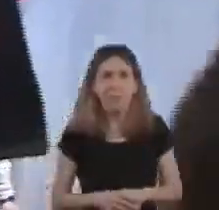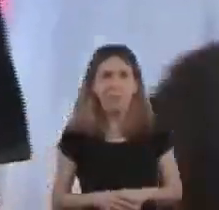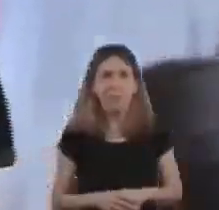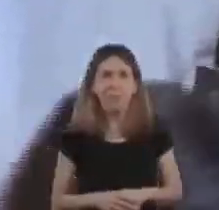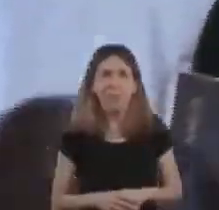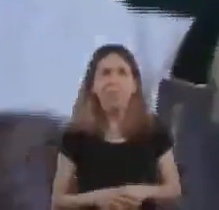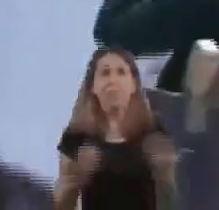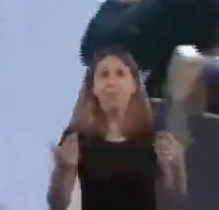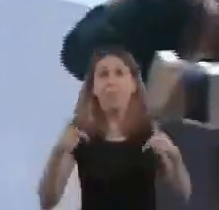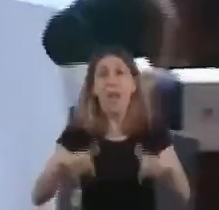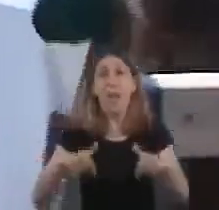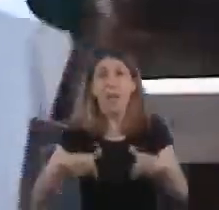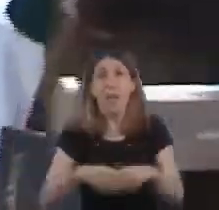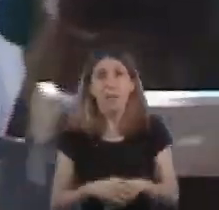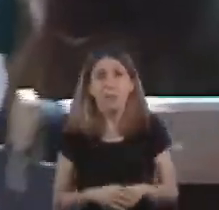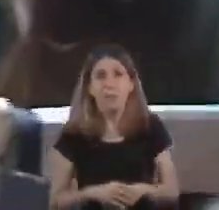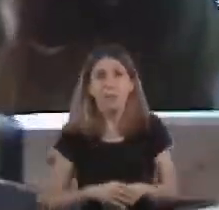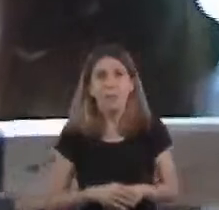¿Eh? Ahora bien,